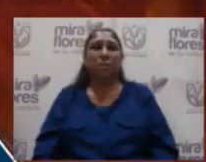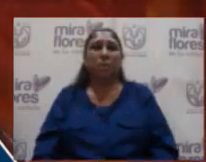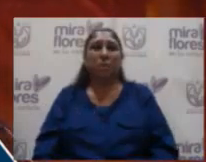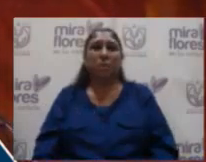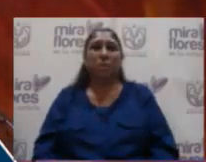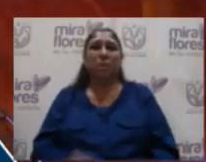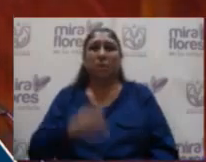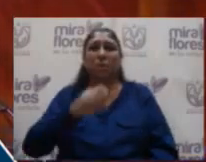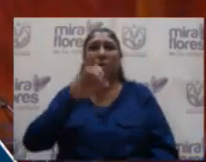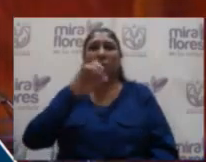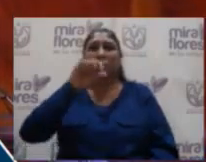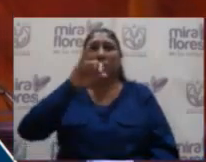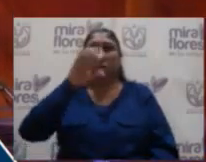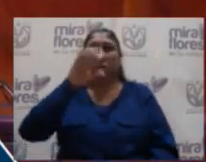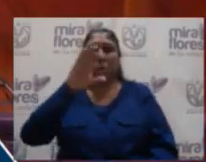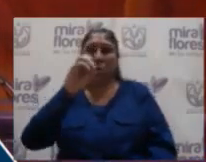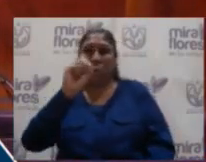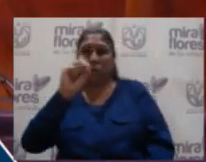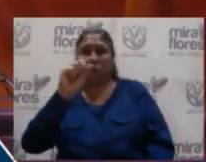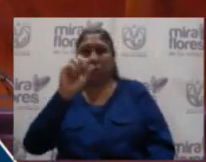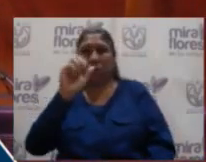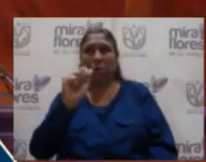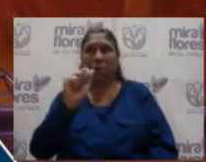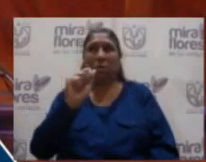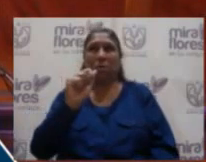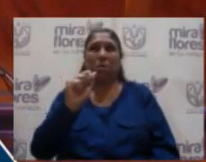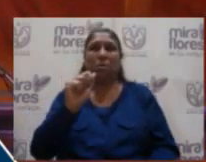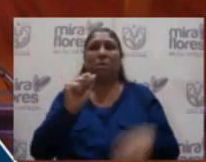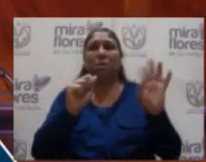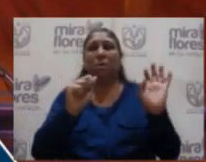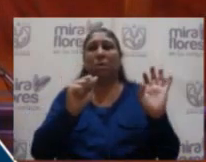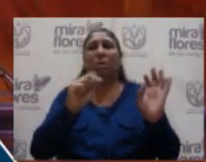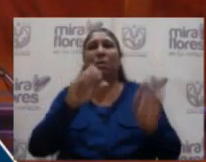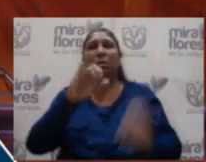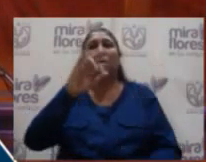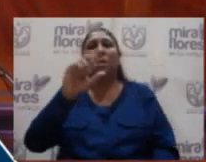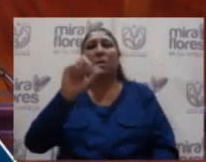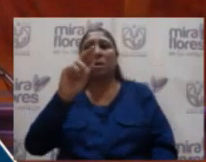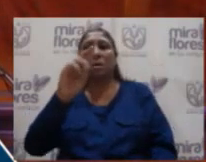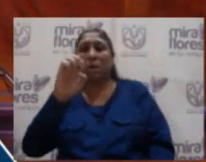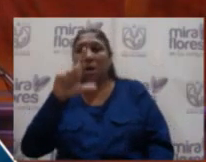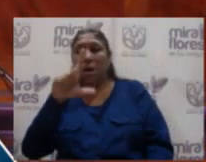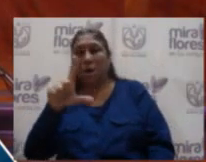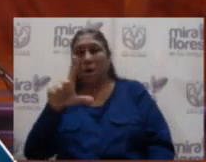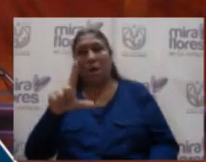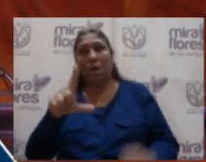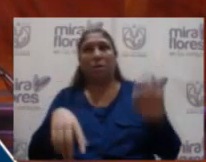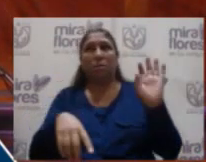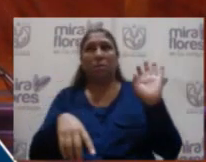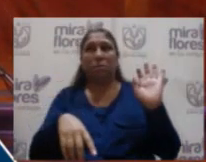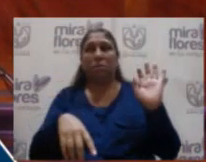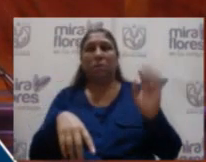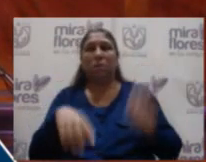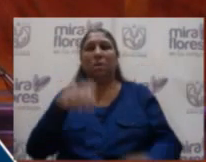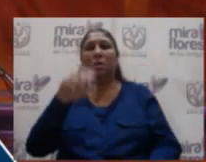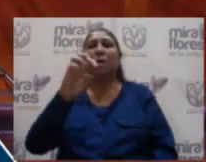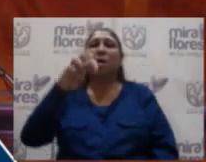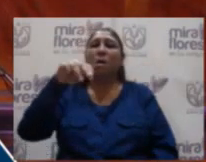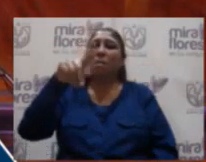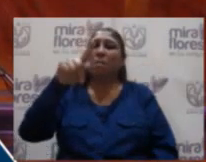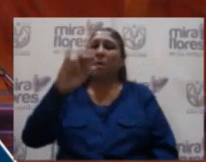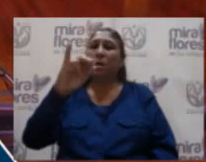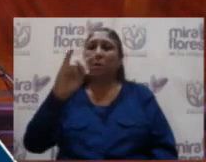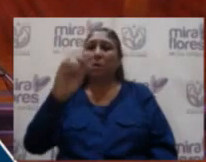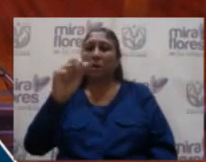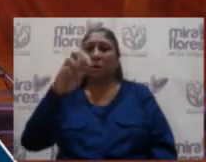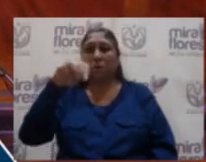Señor Gino Costa Santolaya. Señor Israel Orlando Acuña Wong-Coquis. Señora Patricia María